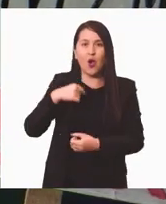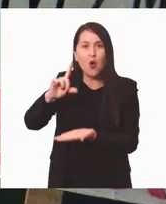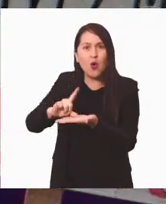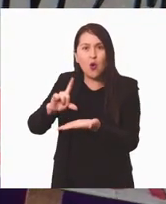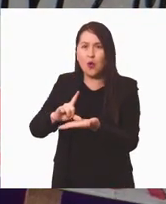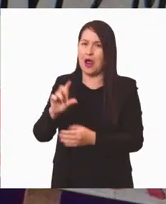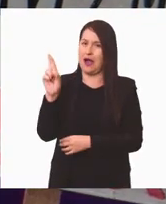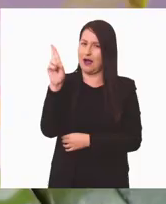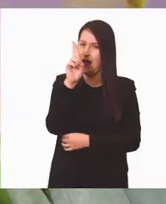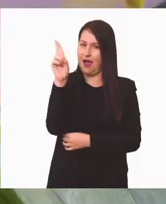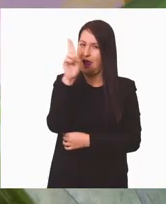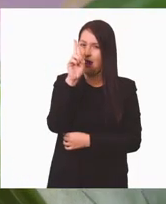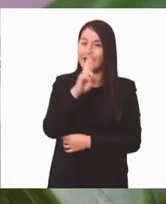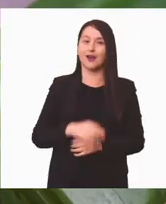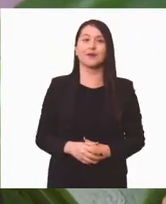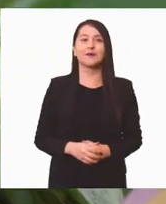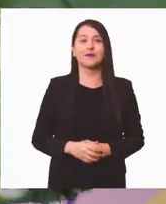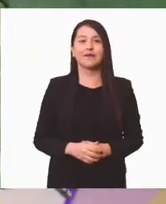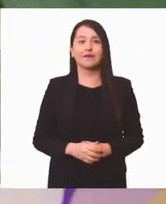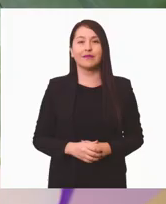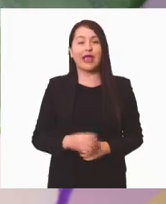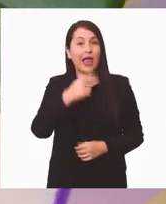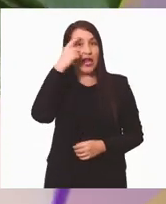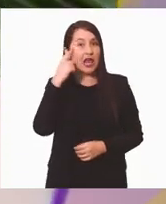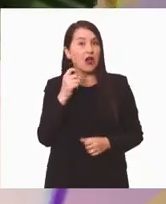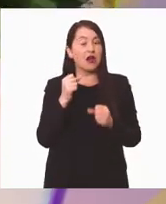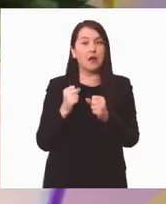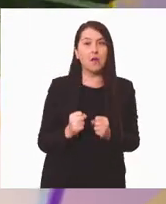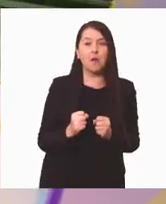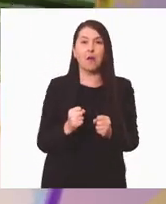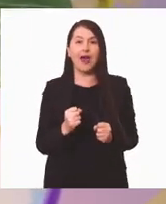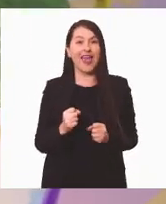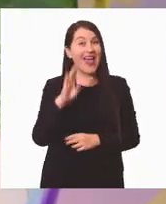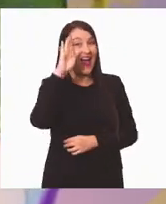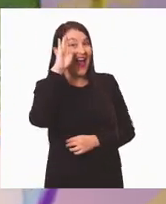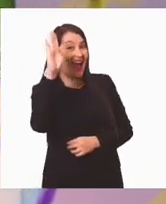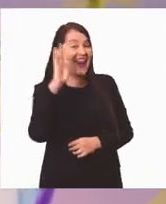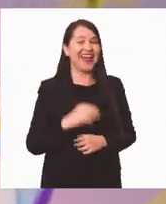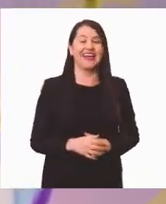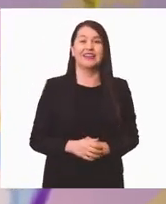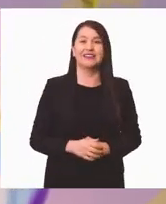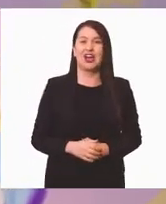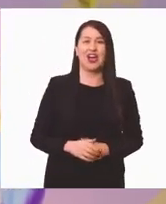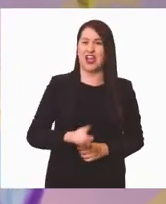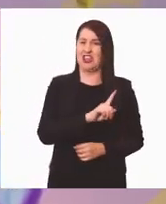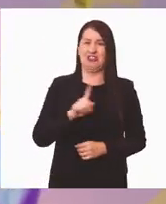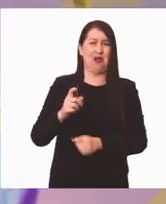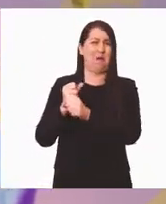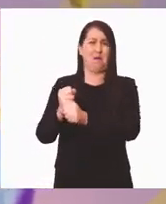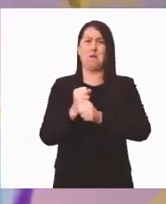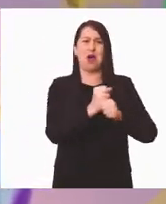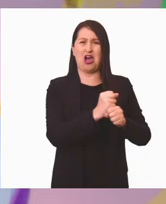muy extraño. Creo que puedo multiplicarme. ¡Hola! ¡Ah! ¡No más